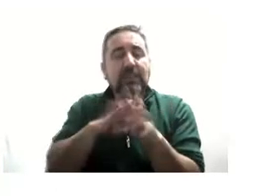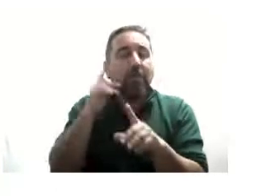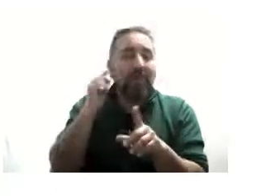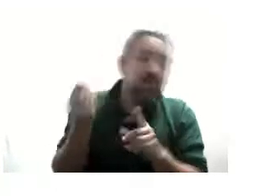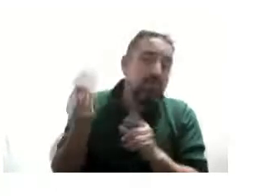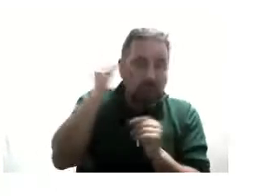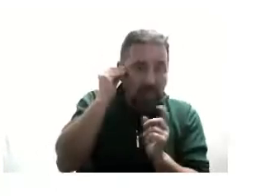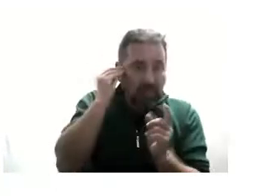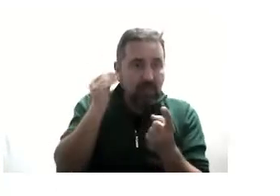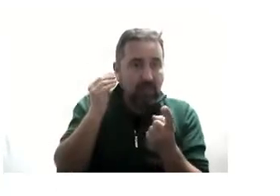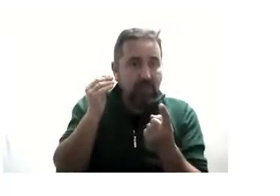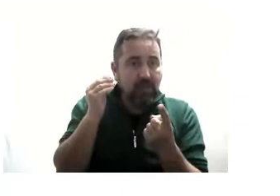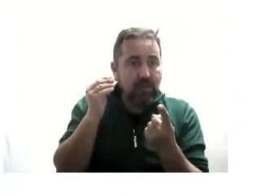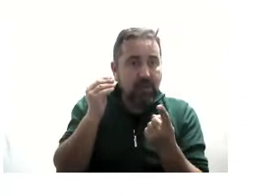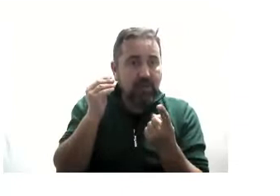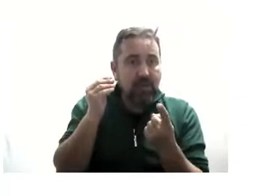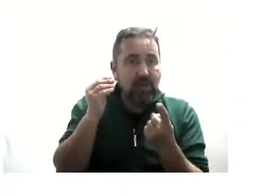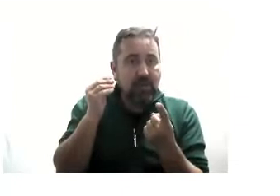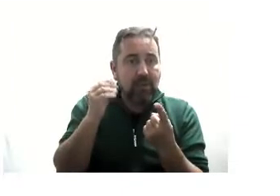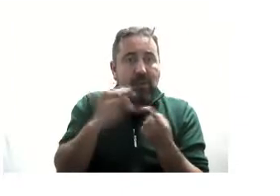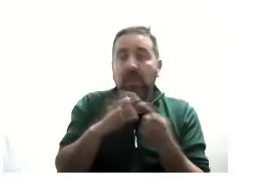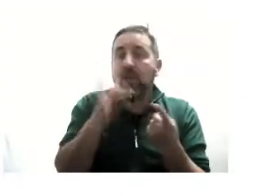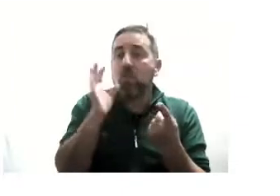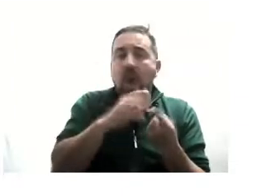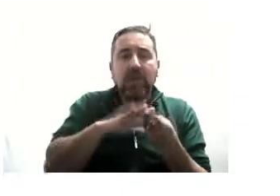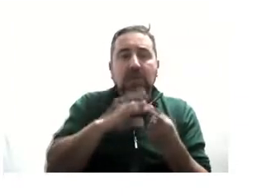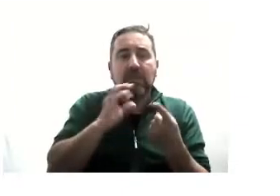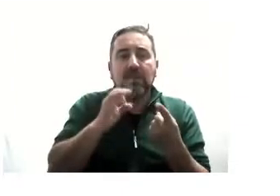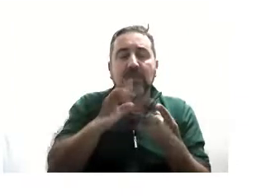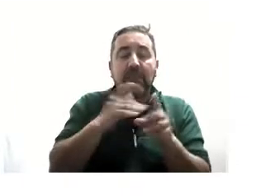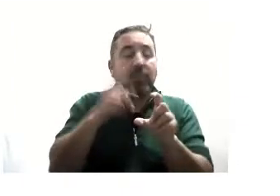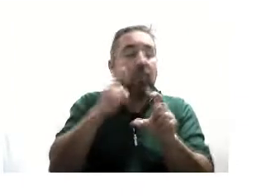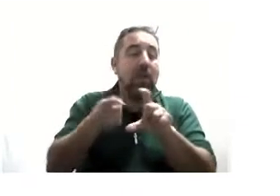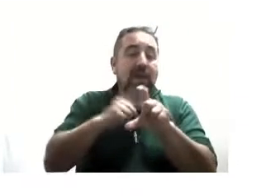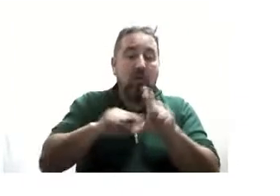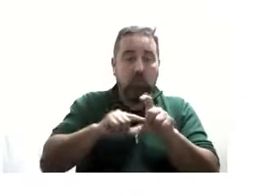destinados fundamentalmente a cuando no hay pabellón auditivo o conducto auditivo externo, o